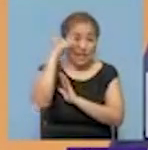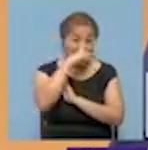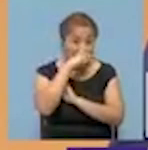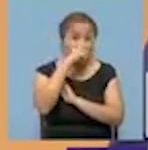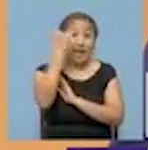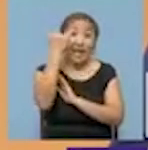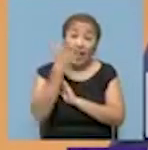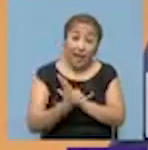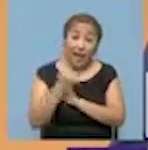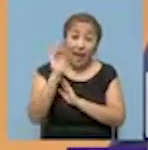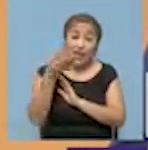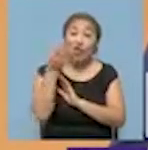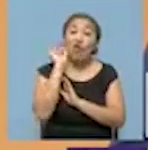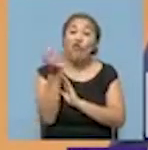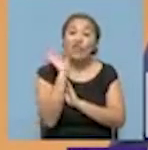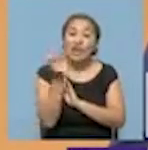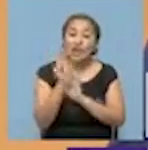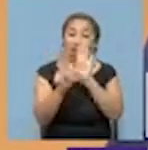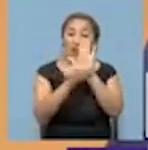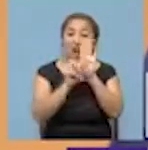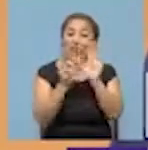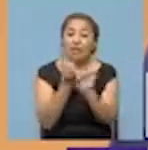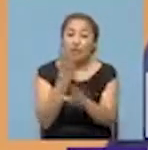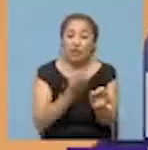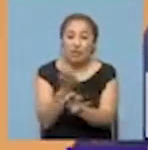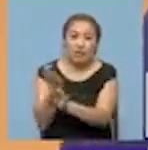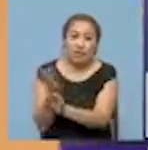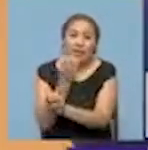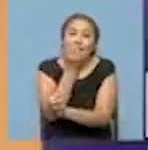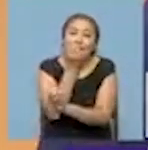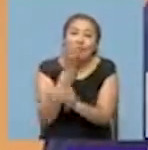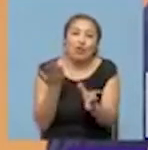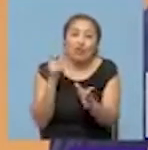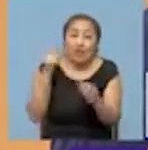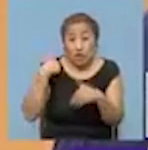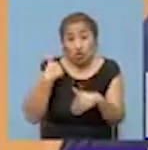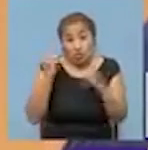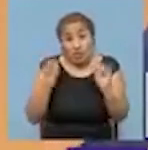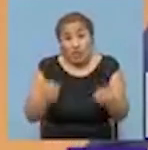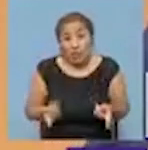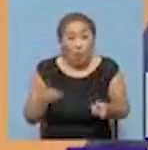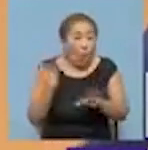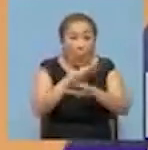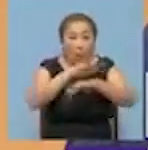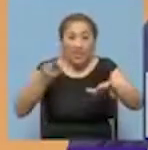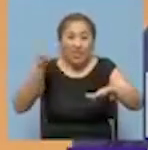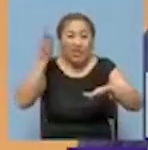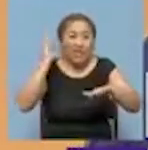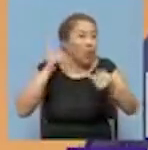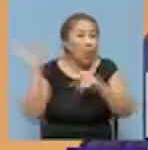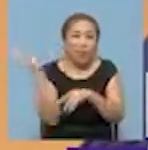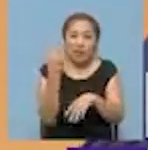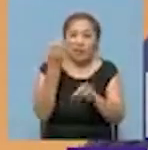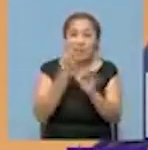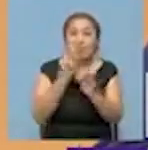saca los contenidos obligatorios de nuestra ley que era maravillosa de educación que yo tuve cualquier chico que sería de cualquier